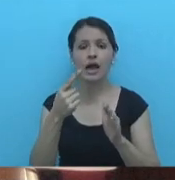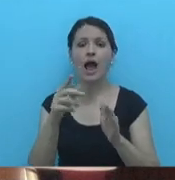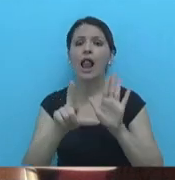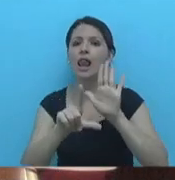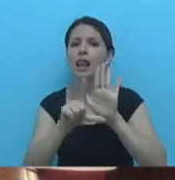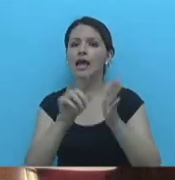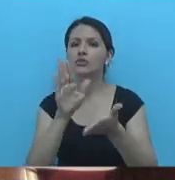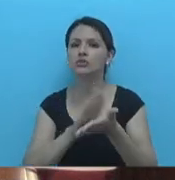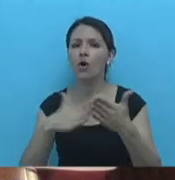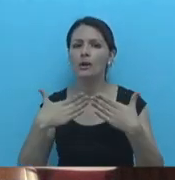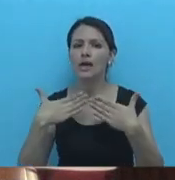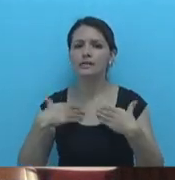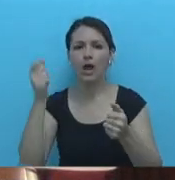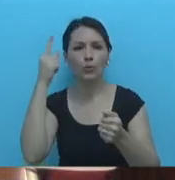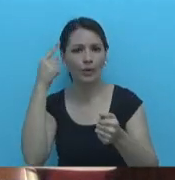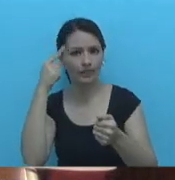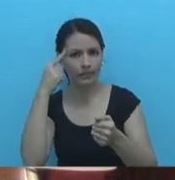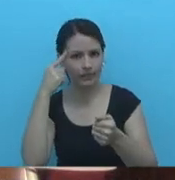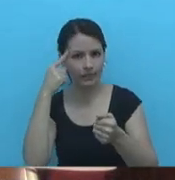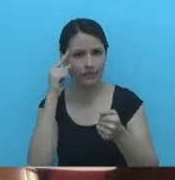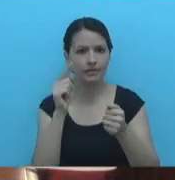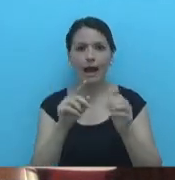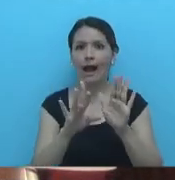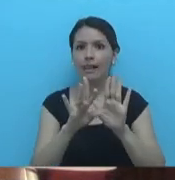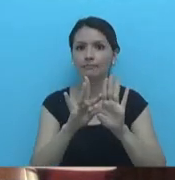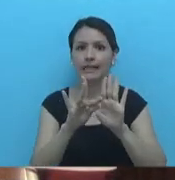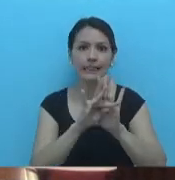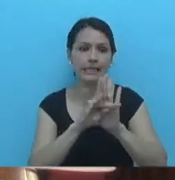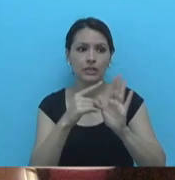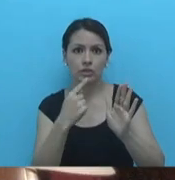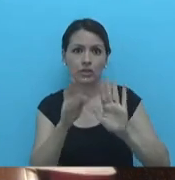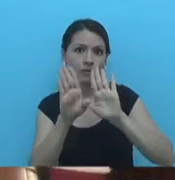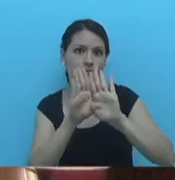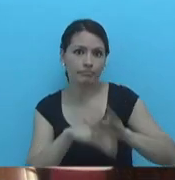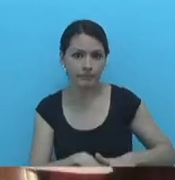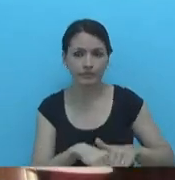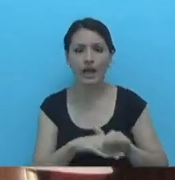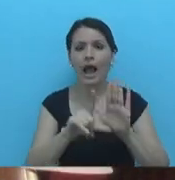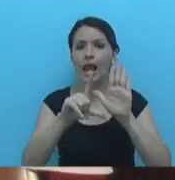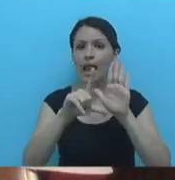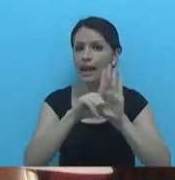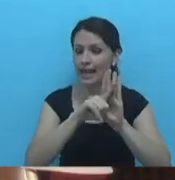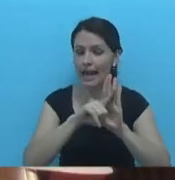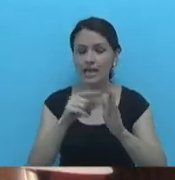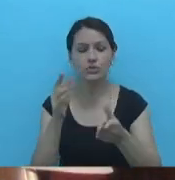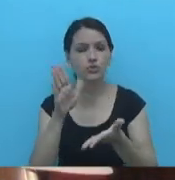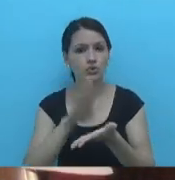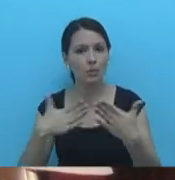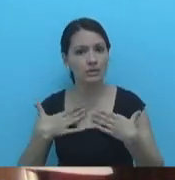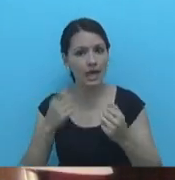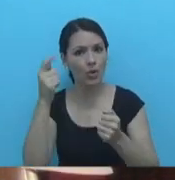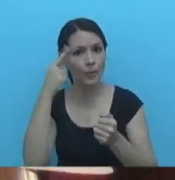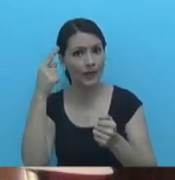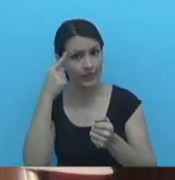Ley Nacional de Salud Mental. Quiero decir que la Ley de Salud Mental Nacional es una ley que es tenida